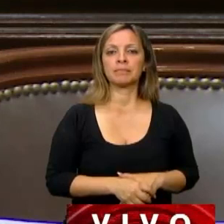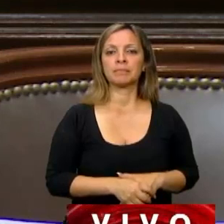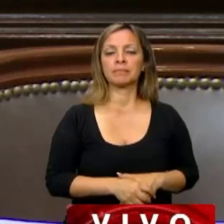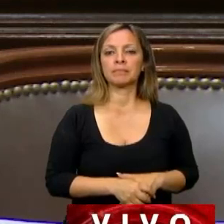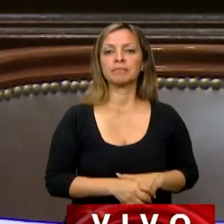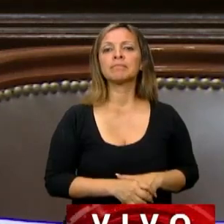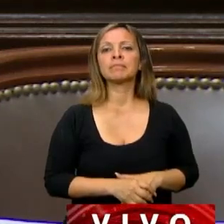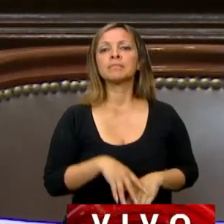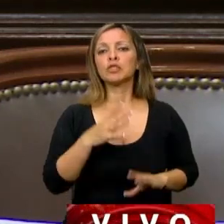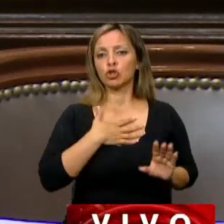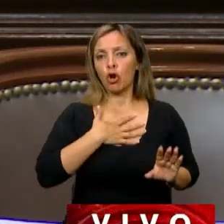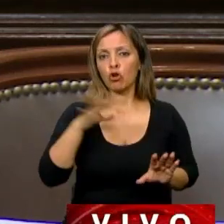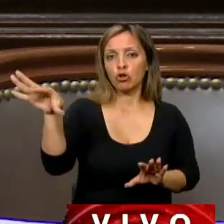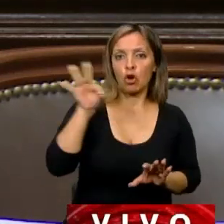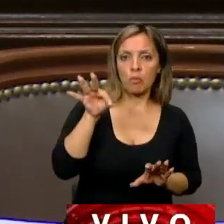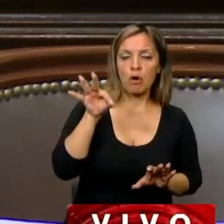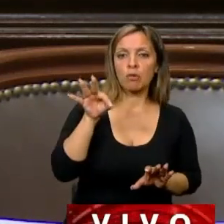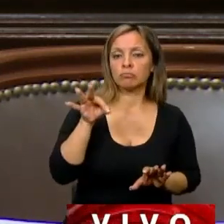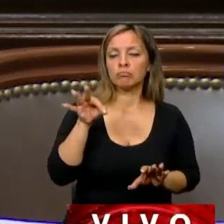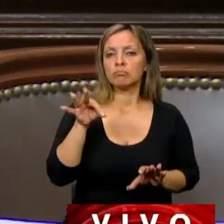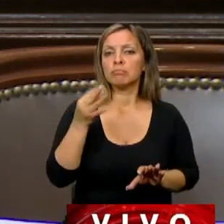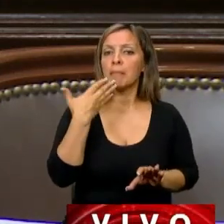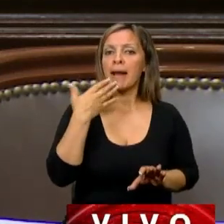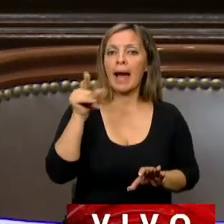hacer mía también las palabras del diputado